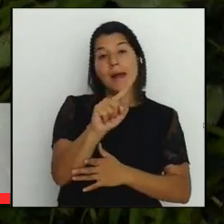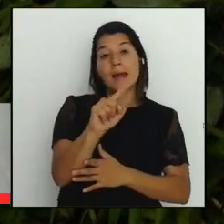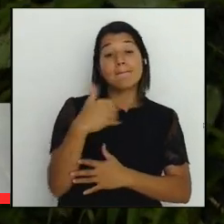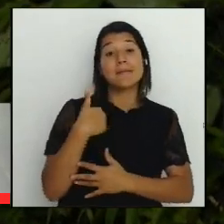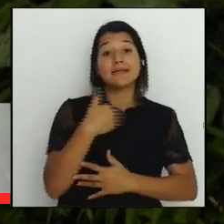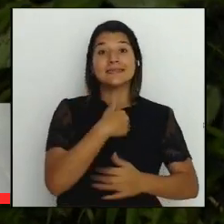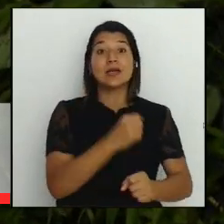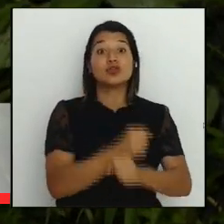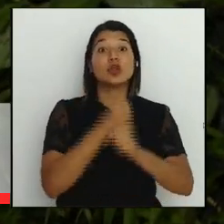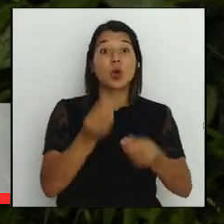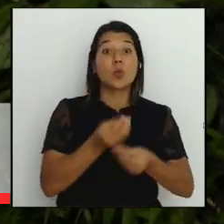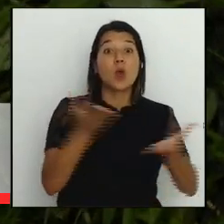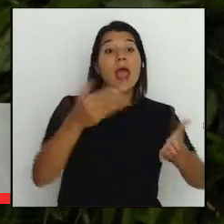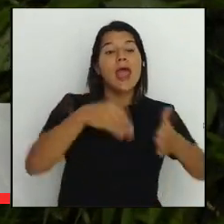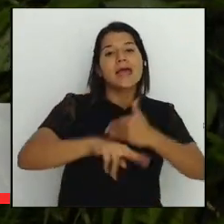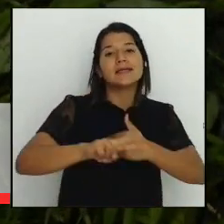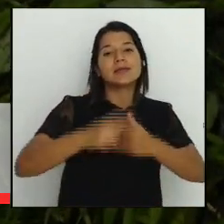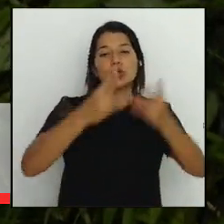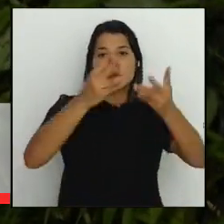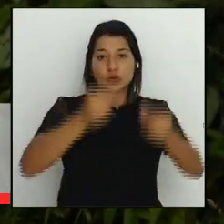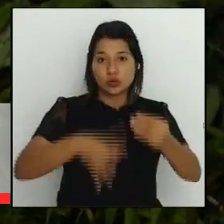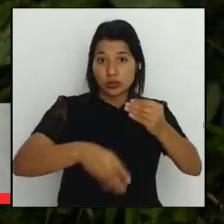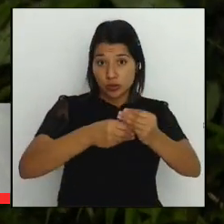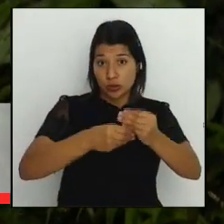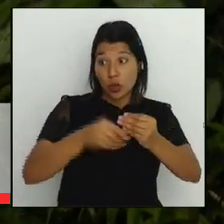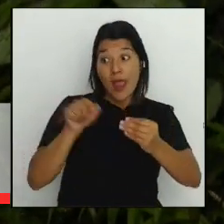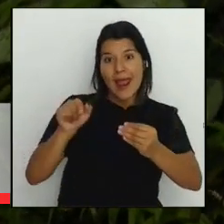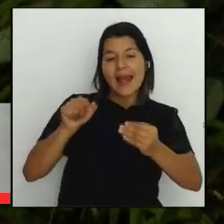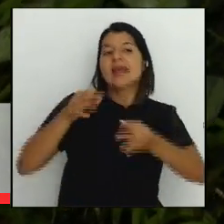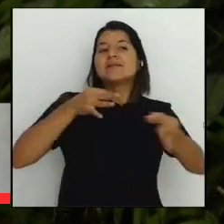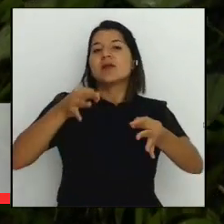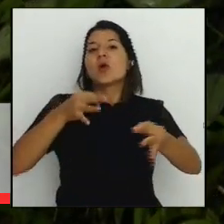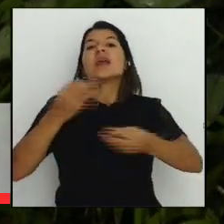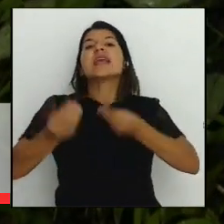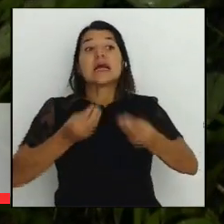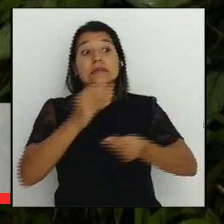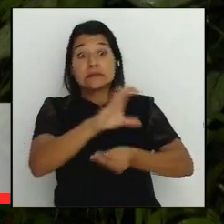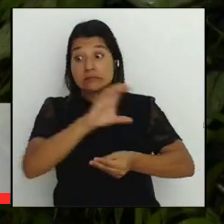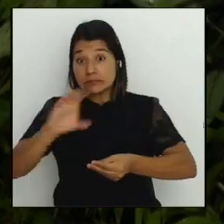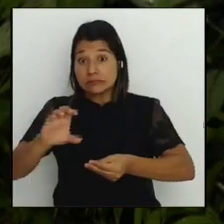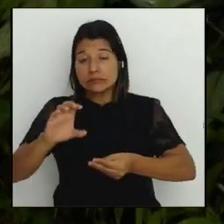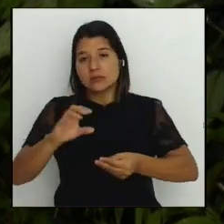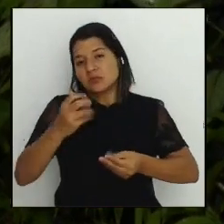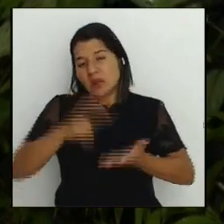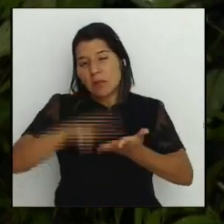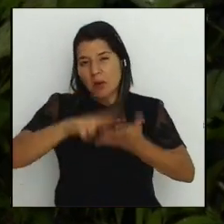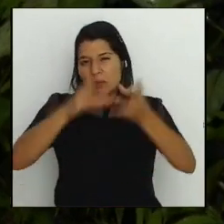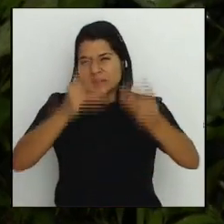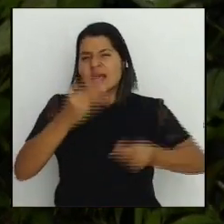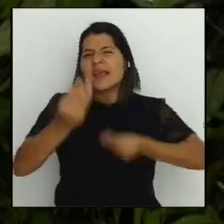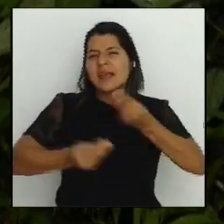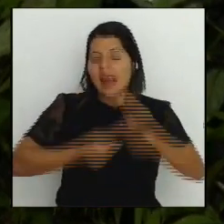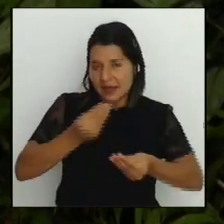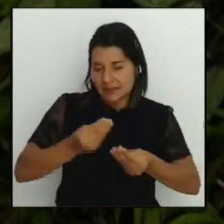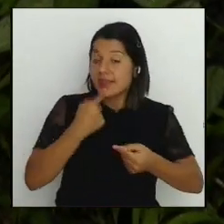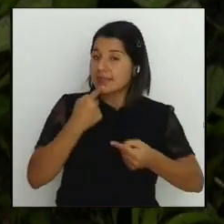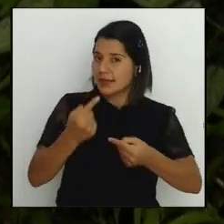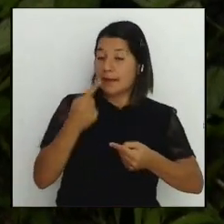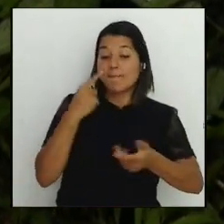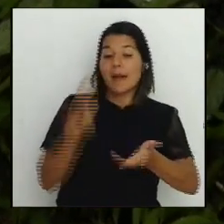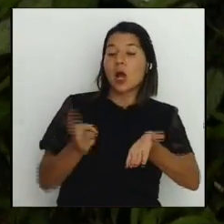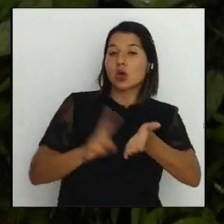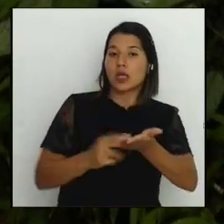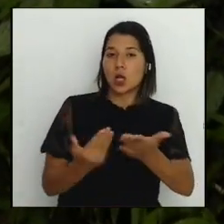actualmente en la Asamblea Legislativa. De acuerdo con el jerarca, se destinarían básicamente para lo que sería contratar nuevos policías,